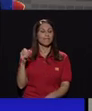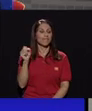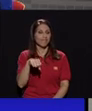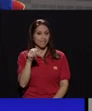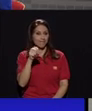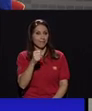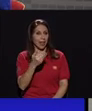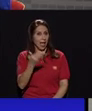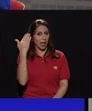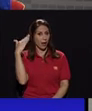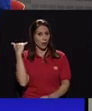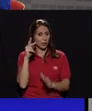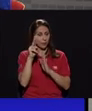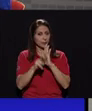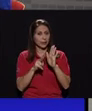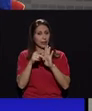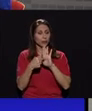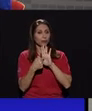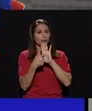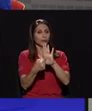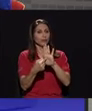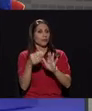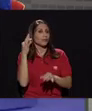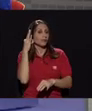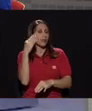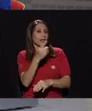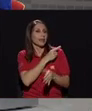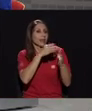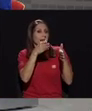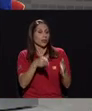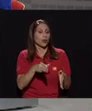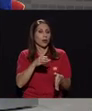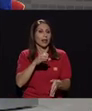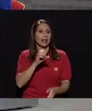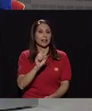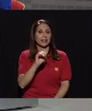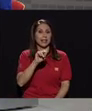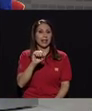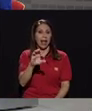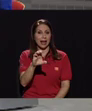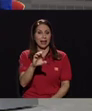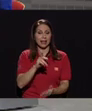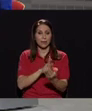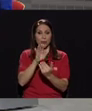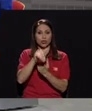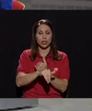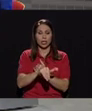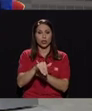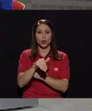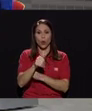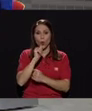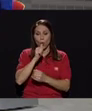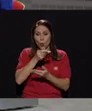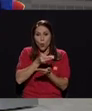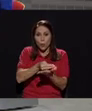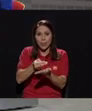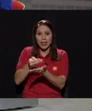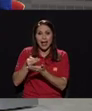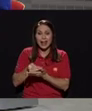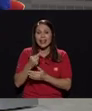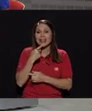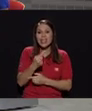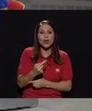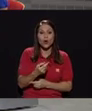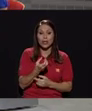videos que pasamos, la directora del SINAC, del proyecto Humedales, señalaba que sin agua no hay humedales y